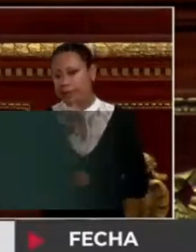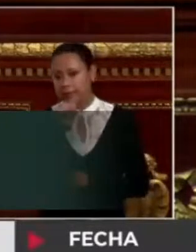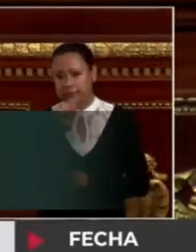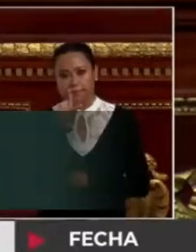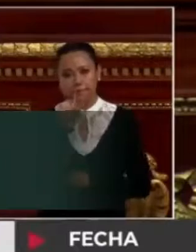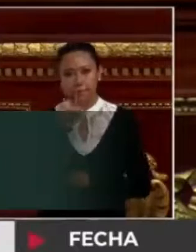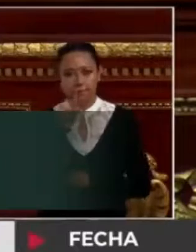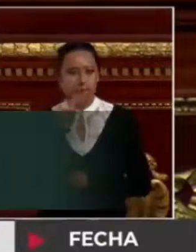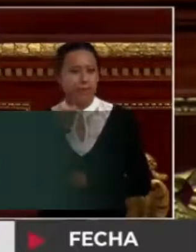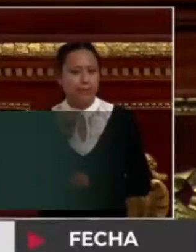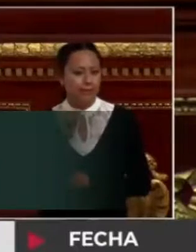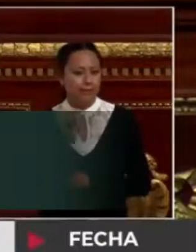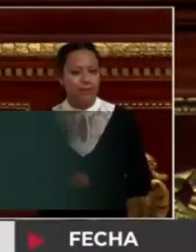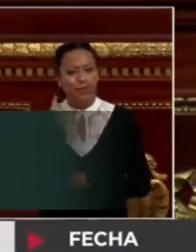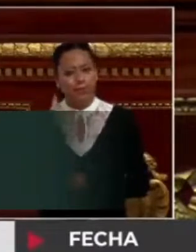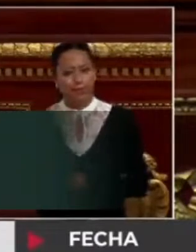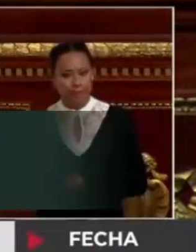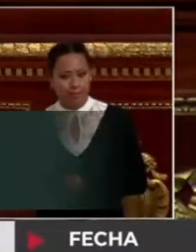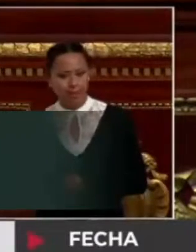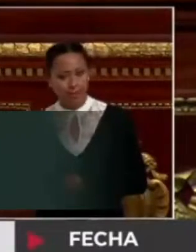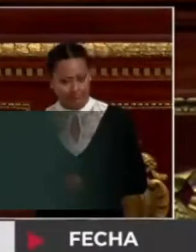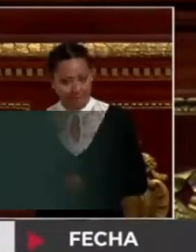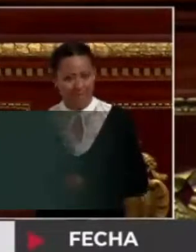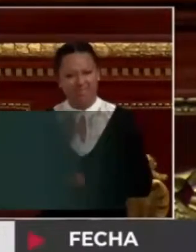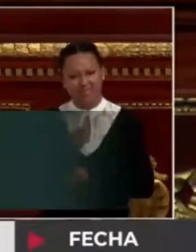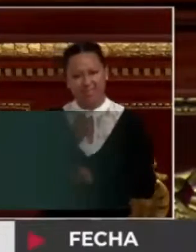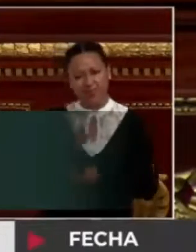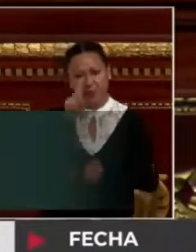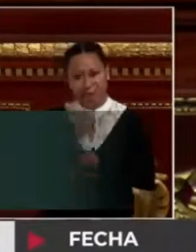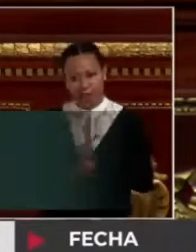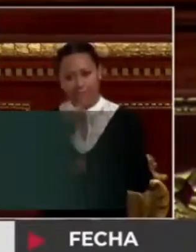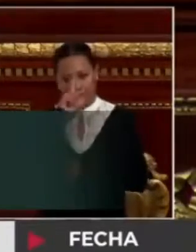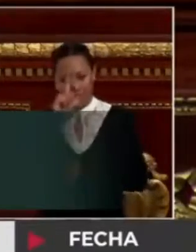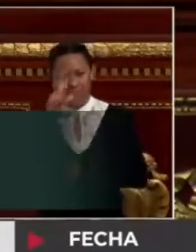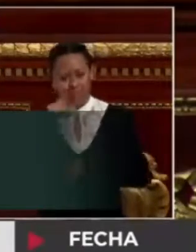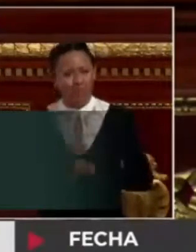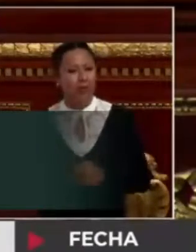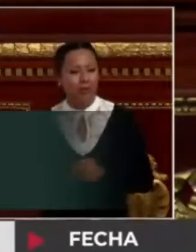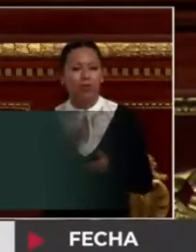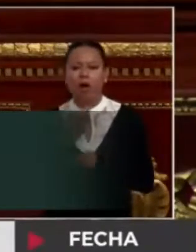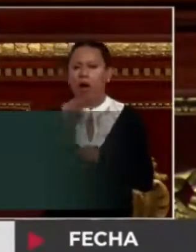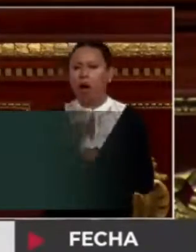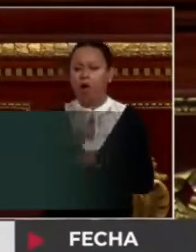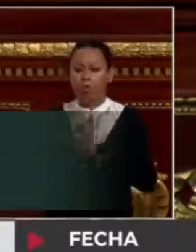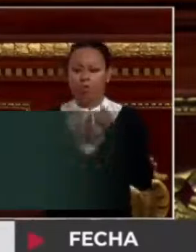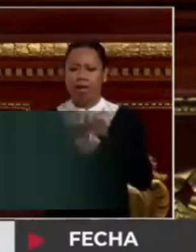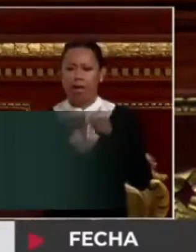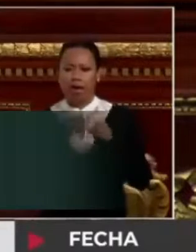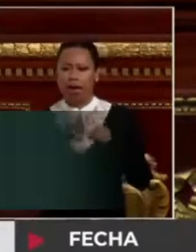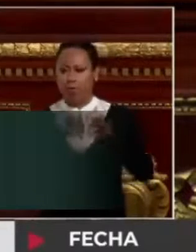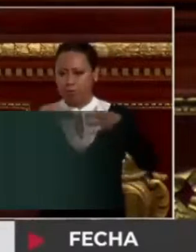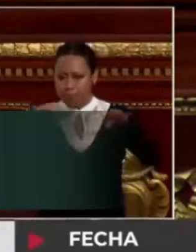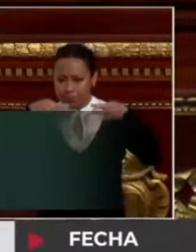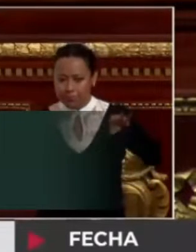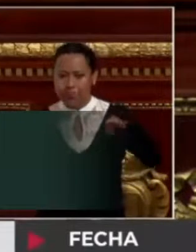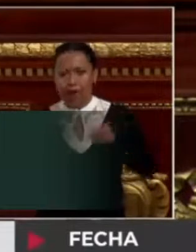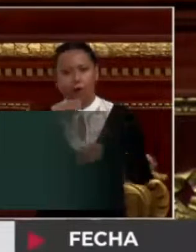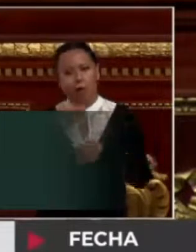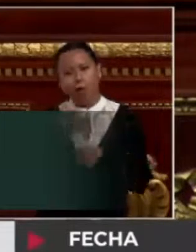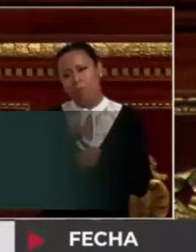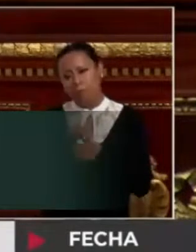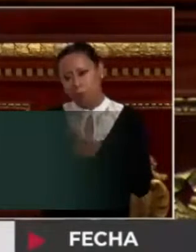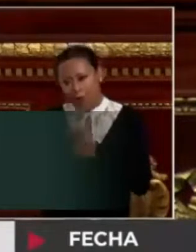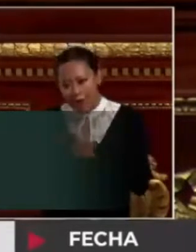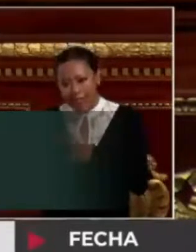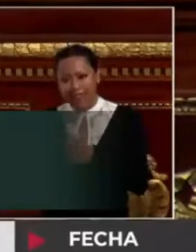violencia suscitada en el ámbito escolar, dirigida hacia la población lésbica, gay, bisexual, transgénero y otras de la diversidad sexual para garantizar